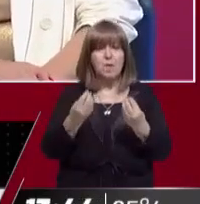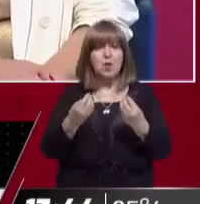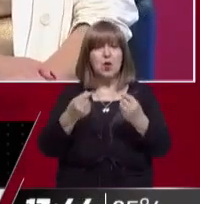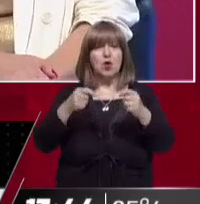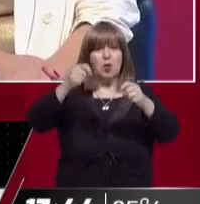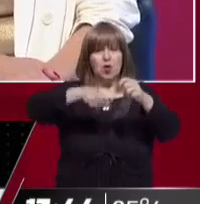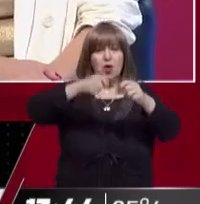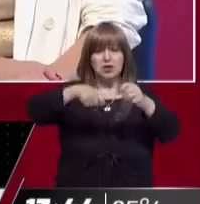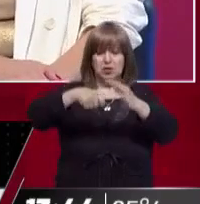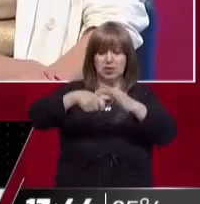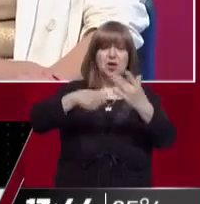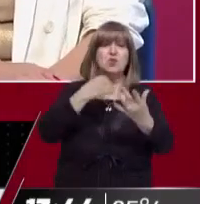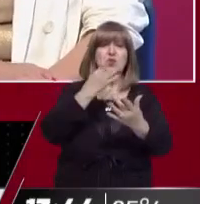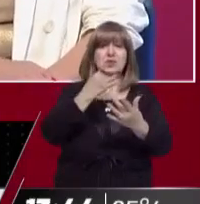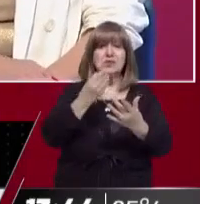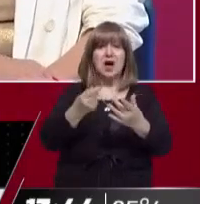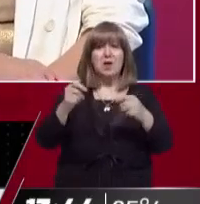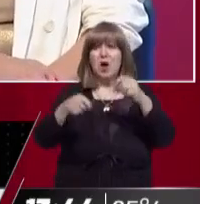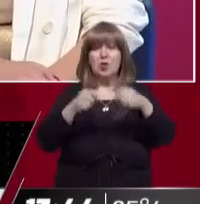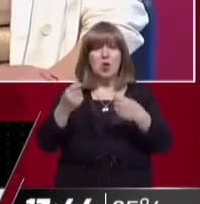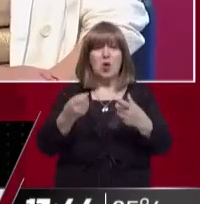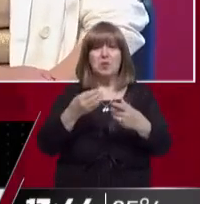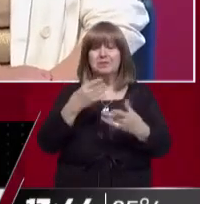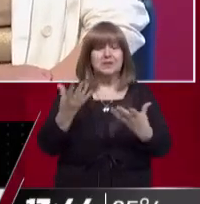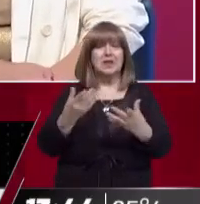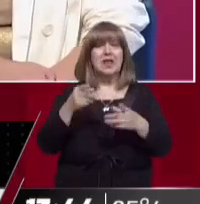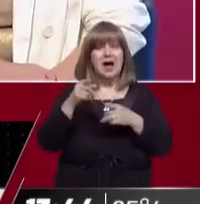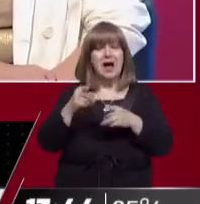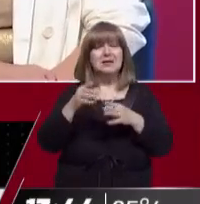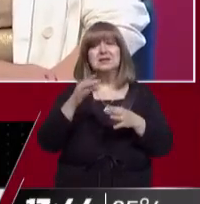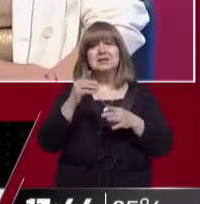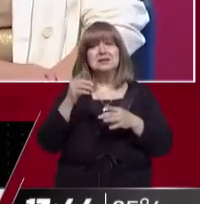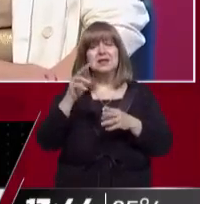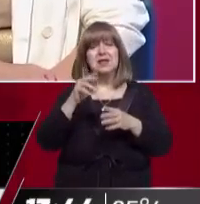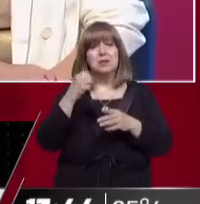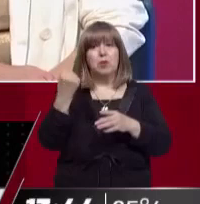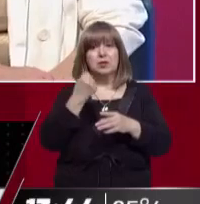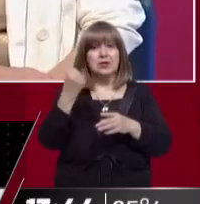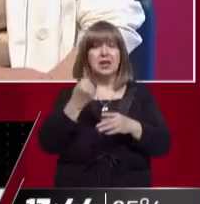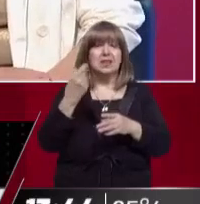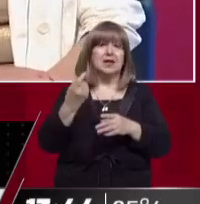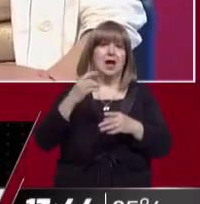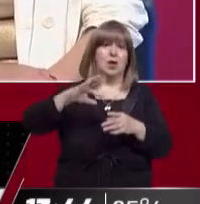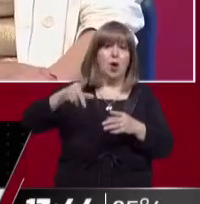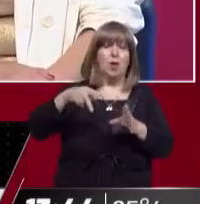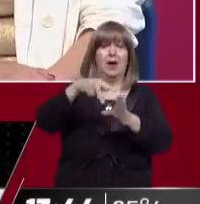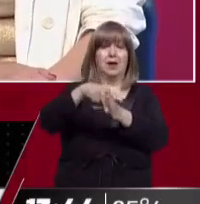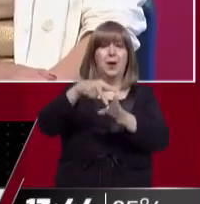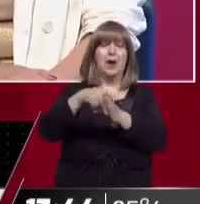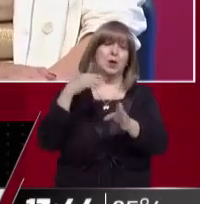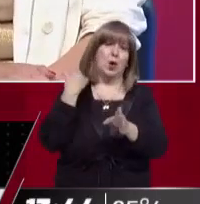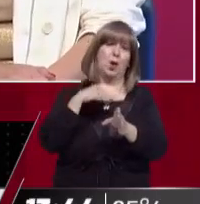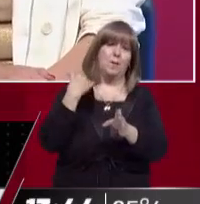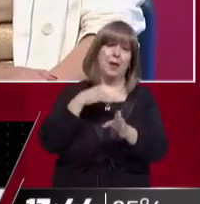investigación, el trabajo de la policía rural, y todos para tratar de dar con quiénes son los delincuentes que están llevando adelante este